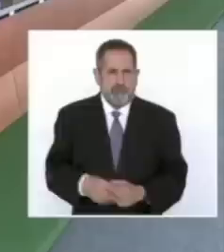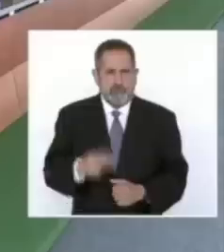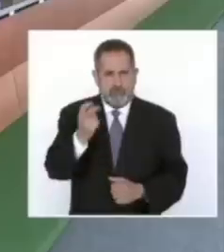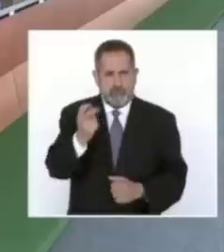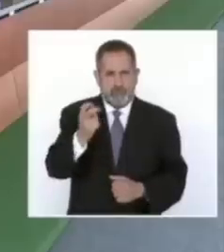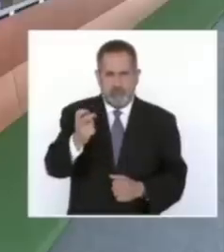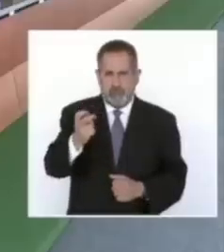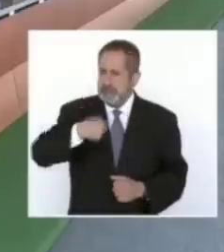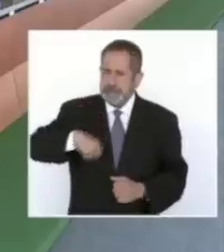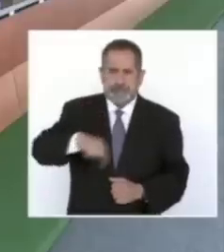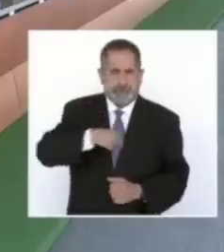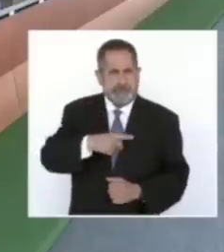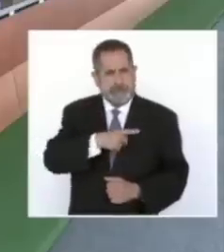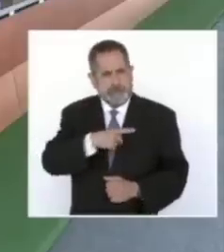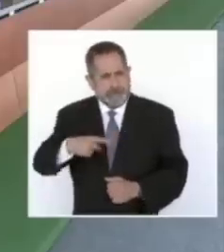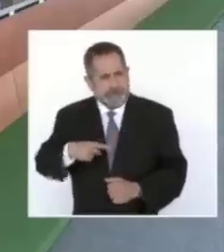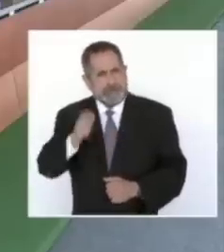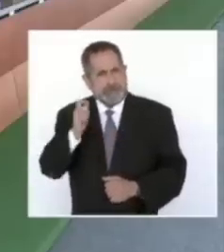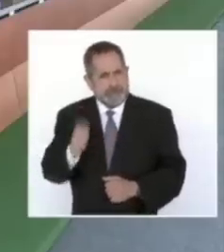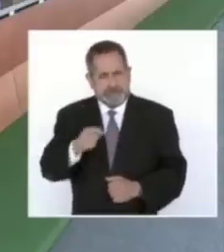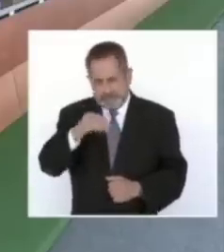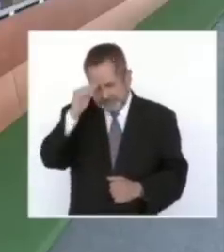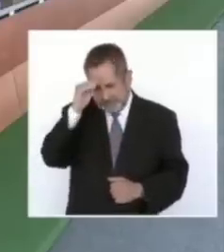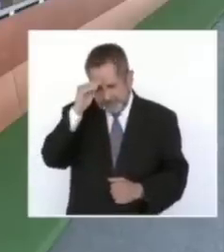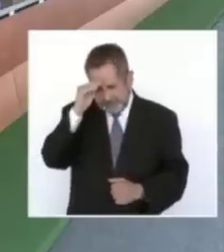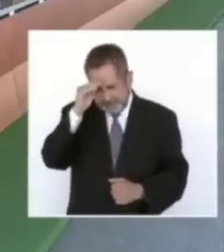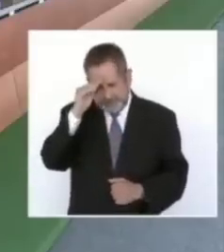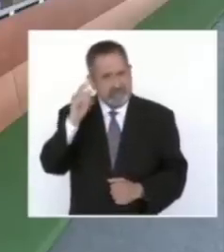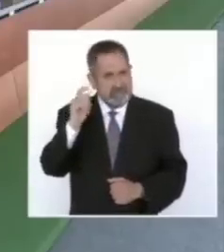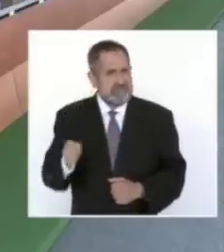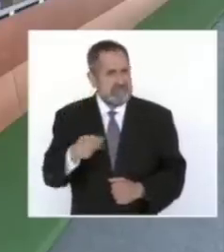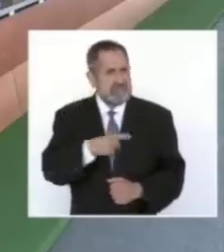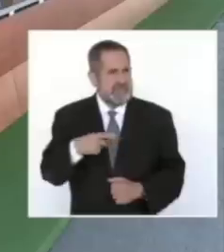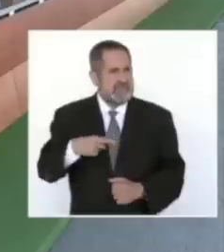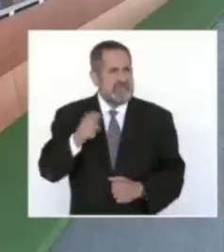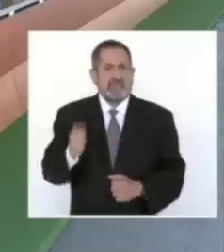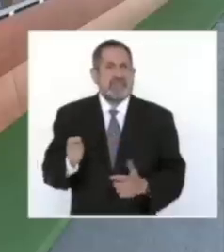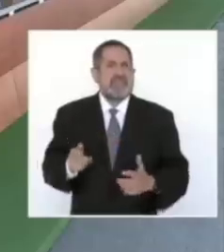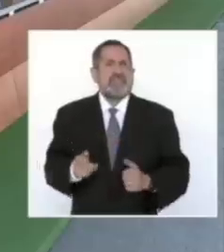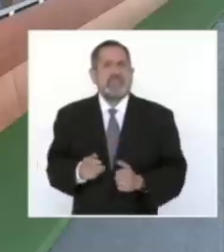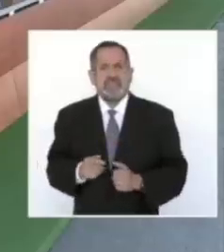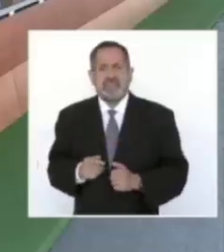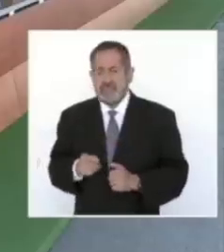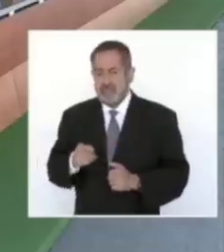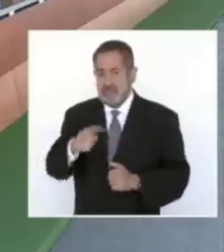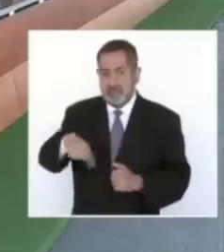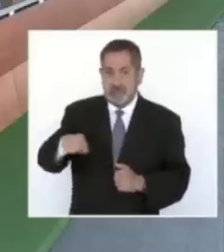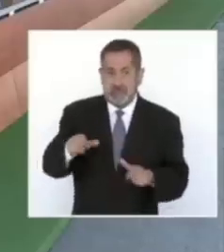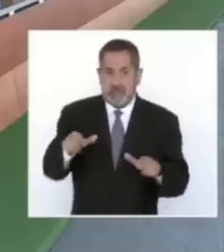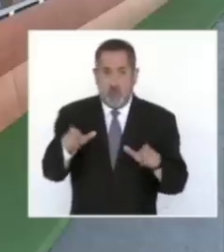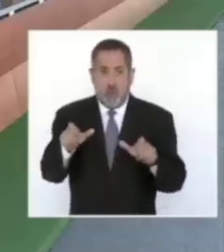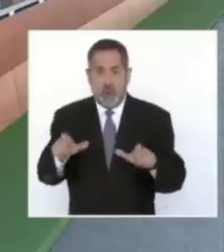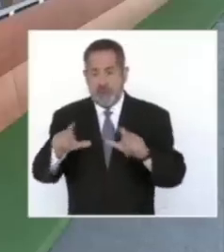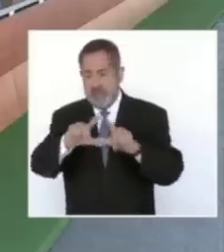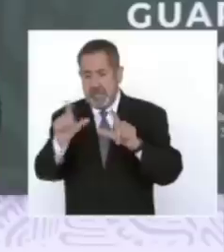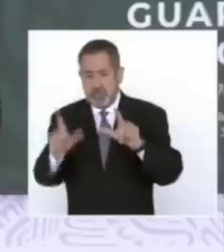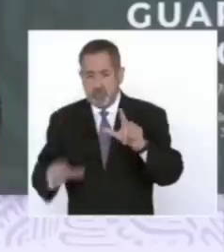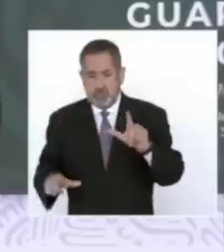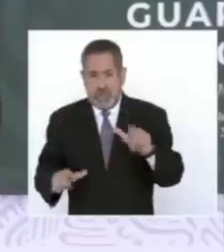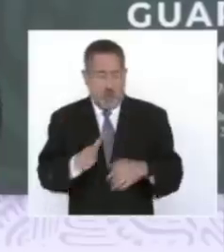tenemos que lograr que la Guardia Nacional dependa